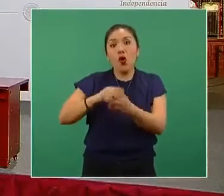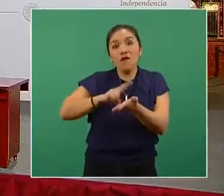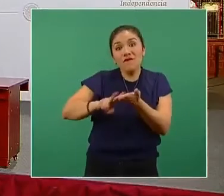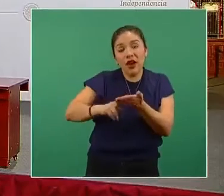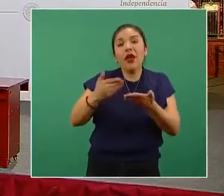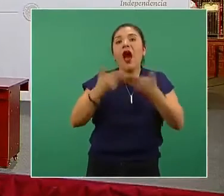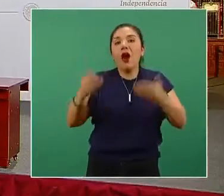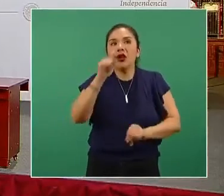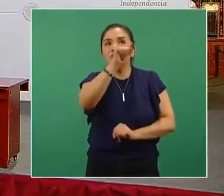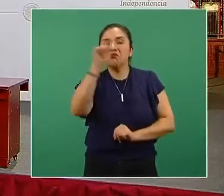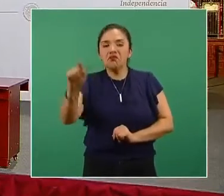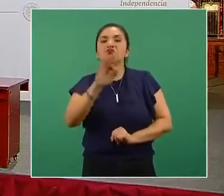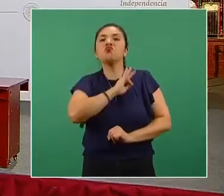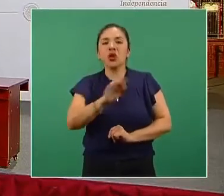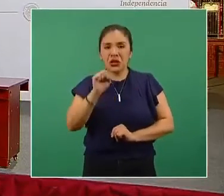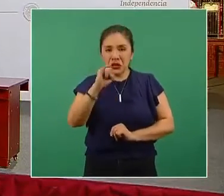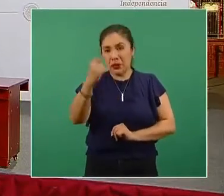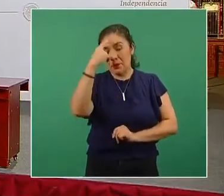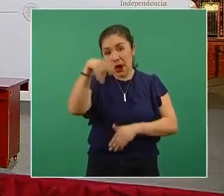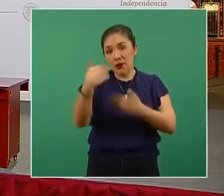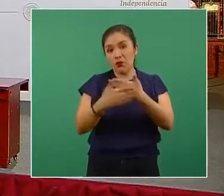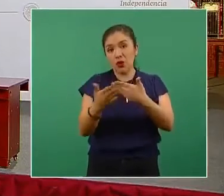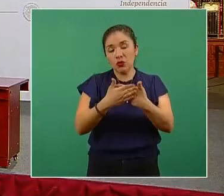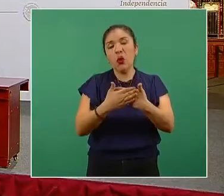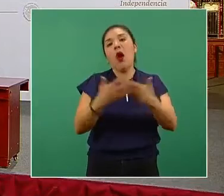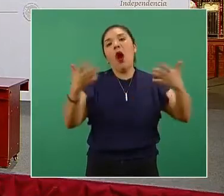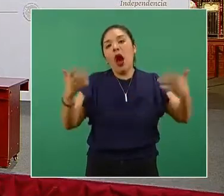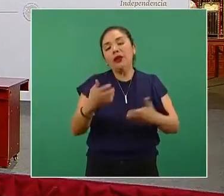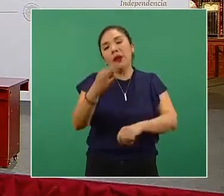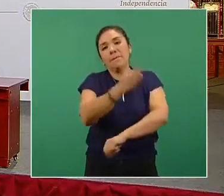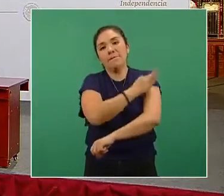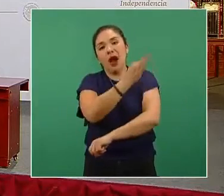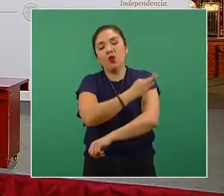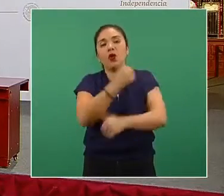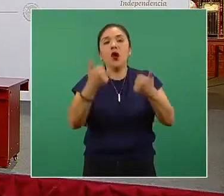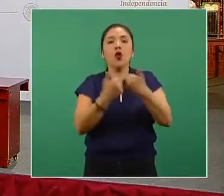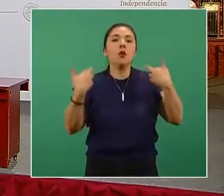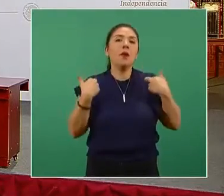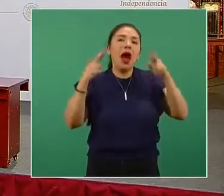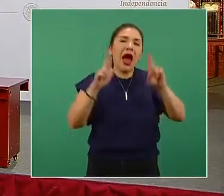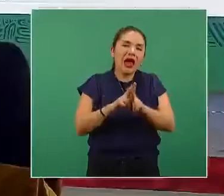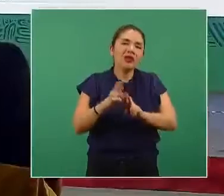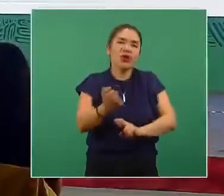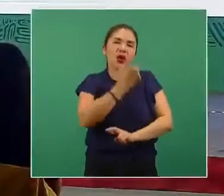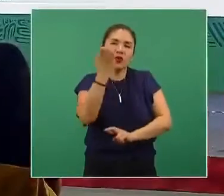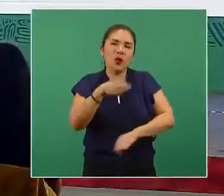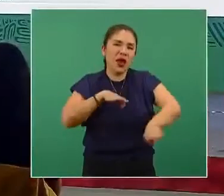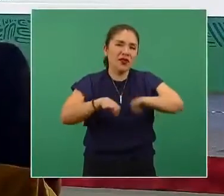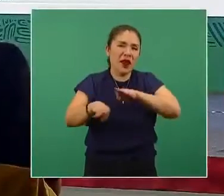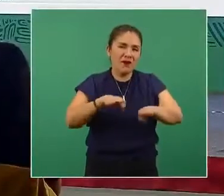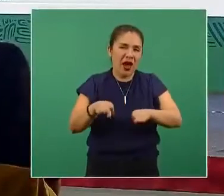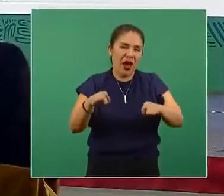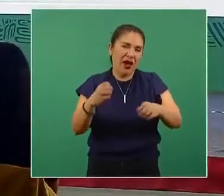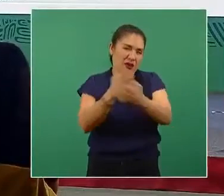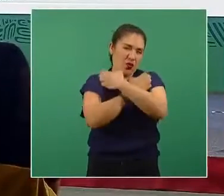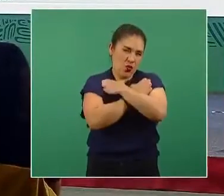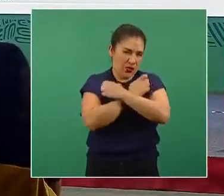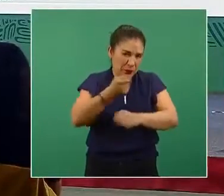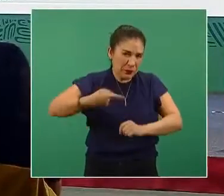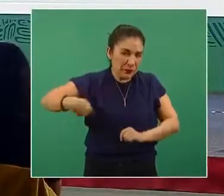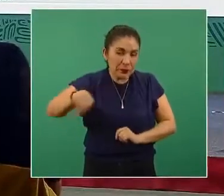candidatos a ser quienes continúen con la vacunación a personas del sistema